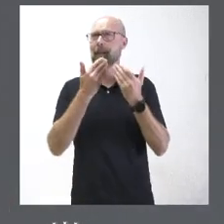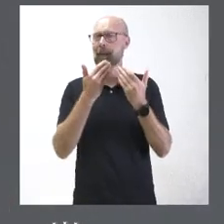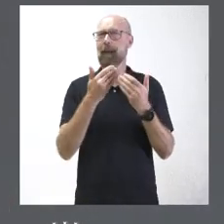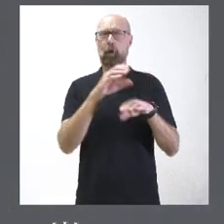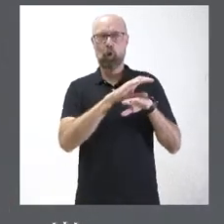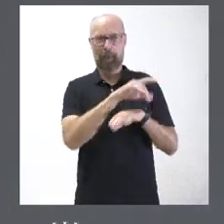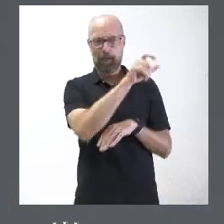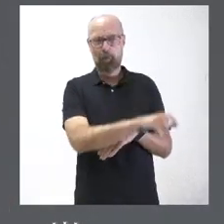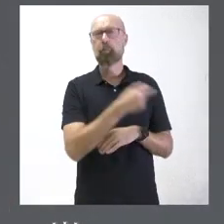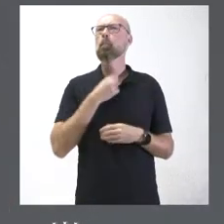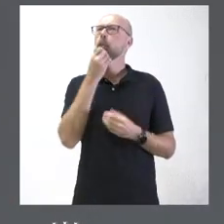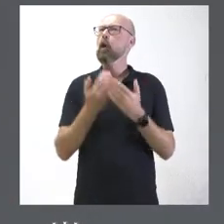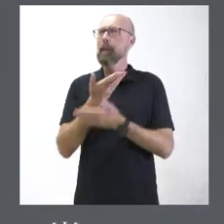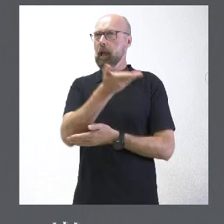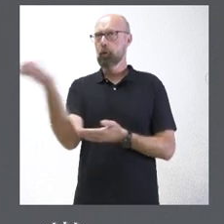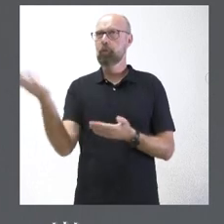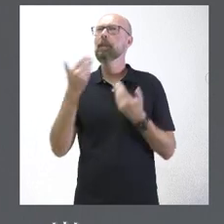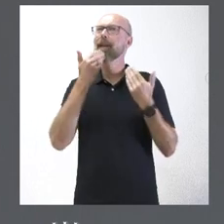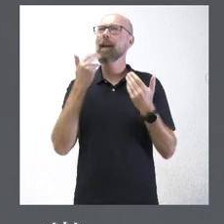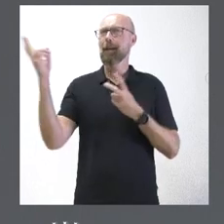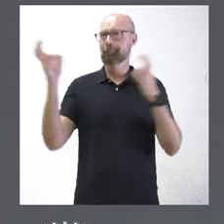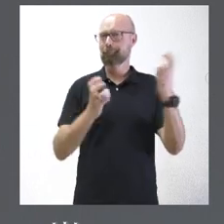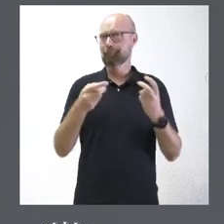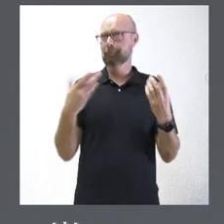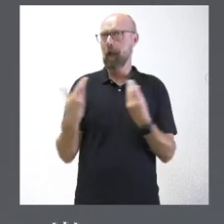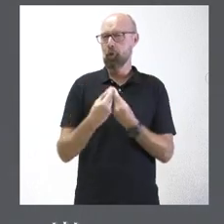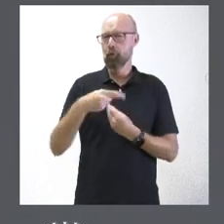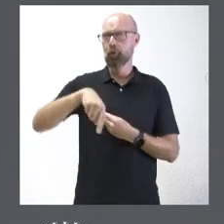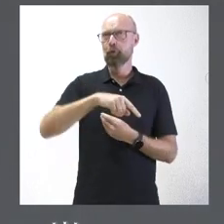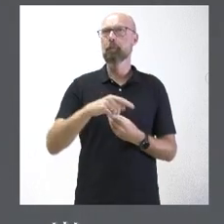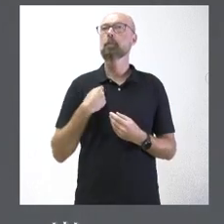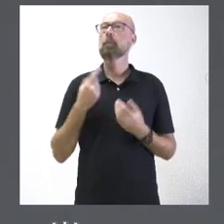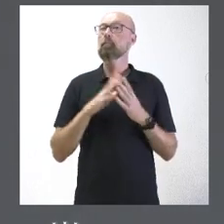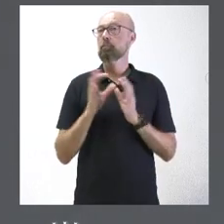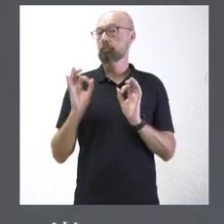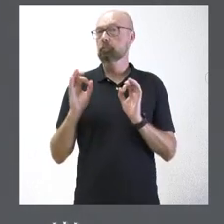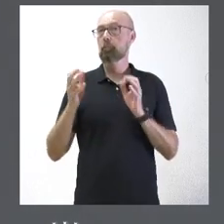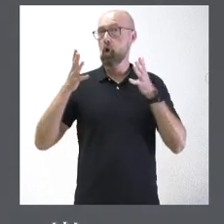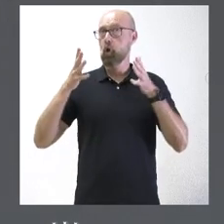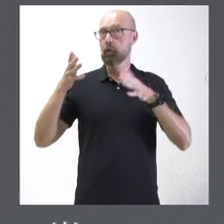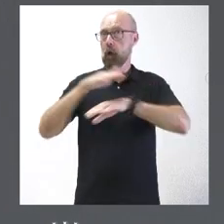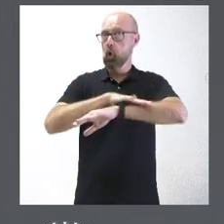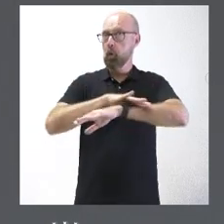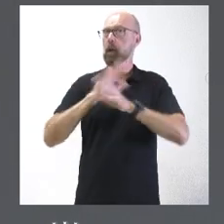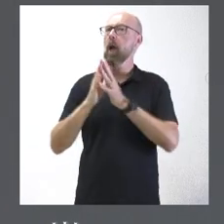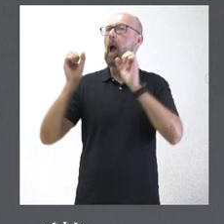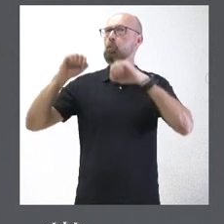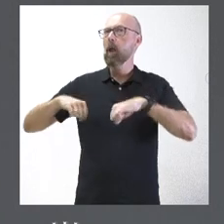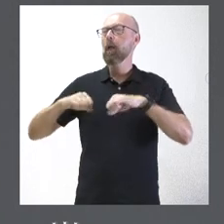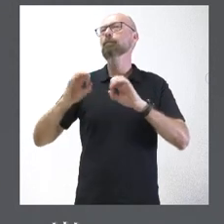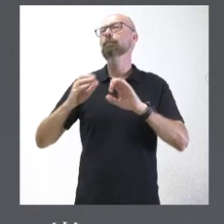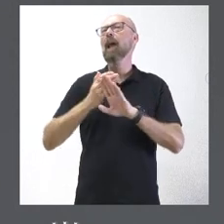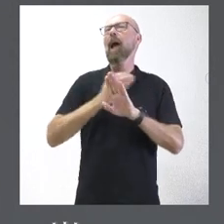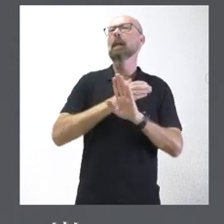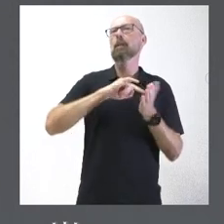y buenos días a todos gracias por acompañarnos hoy aquí hemos aprobado en este consejo de gobierno el anteproyecto de